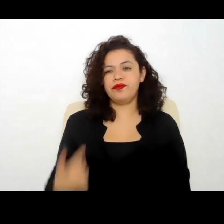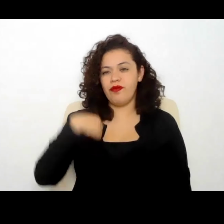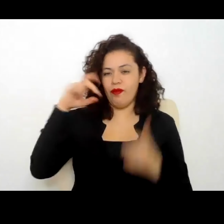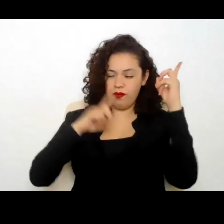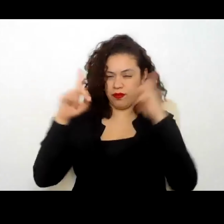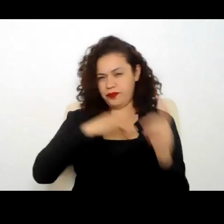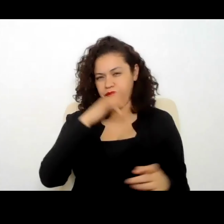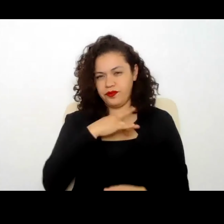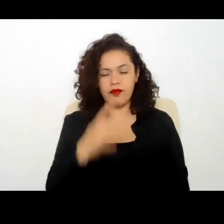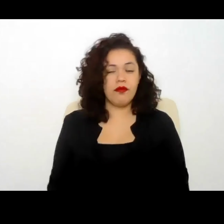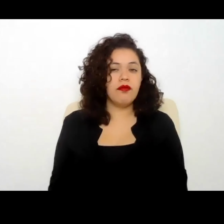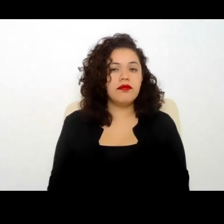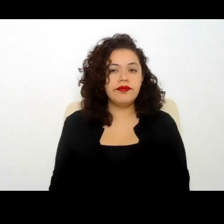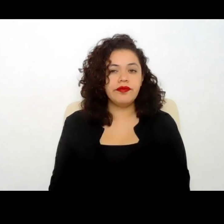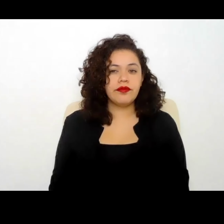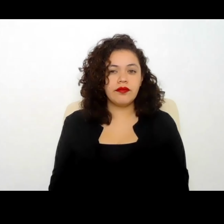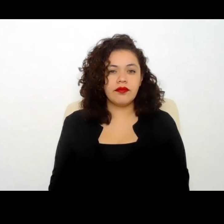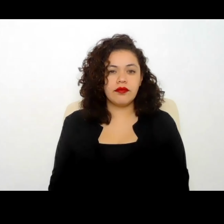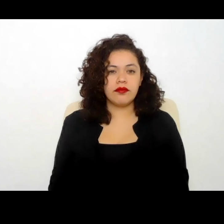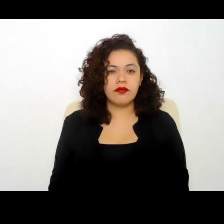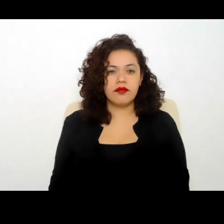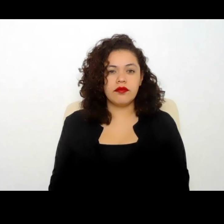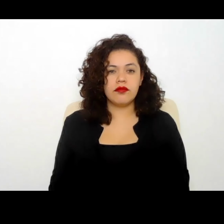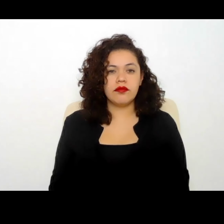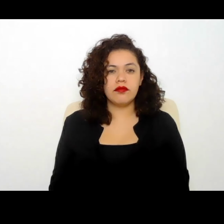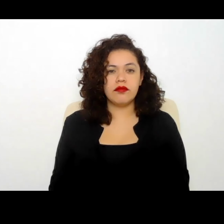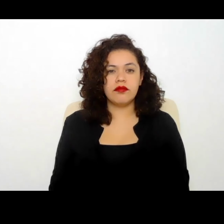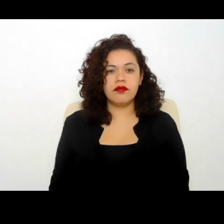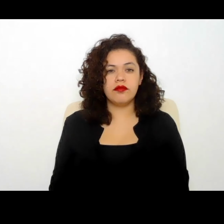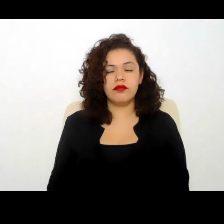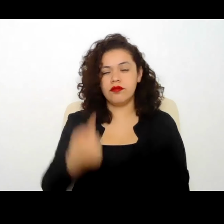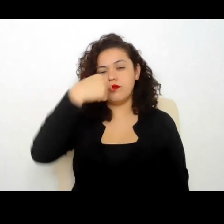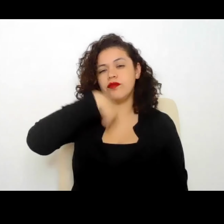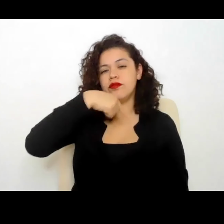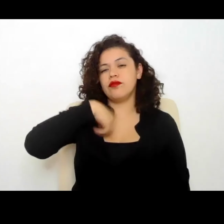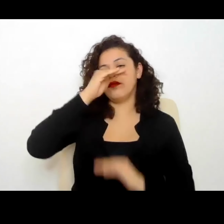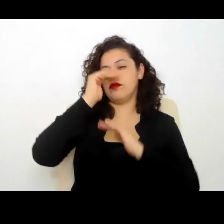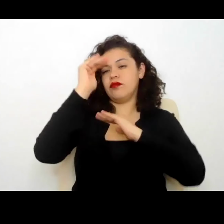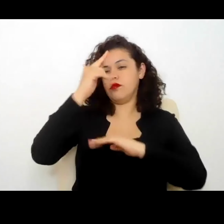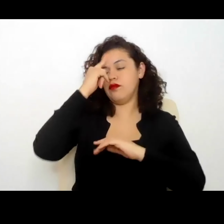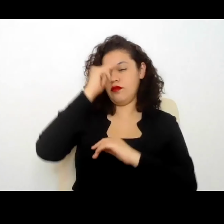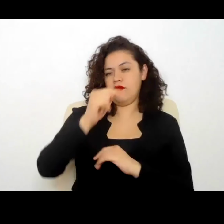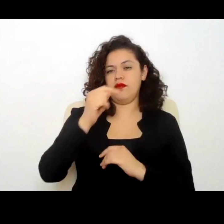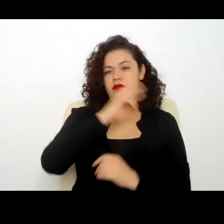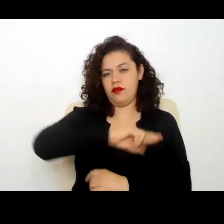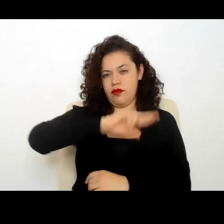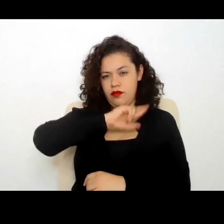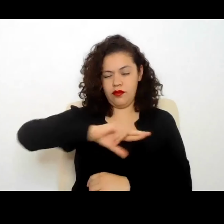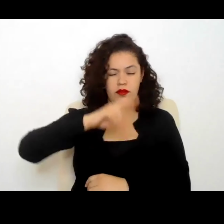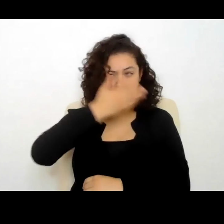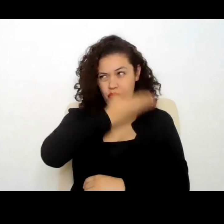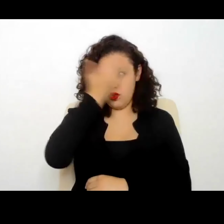Sí, el umbral, no lo tengo ahorita tan claro cuál es el umbral del arrendamiento, pero